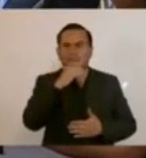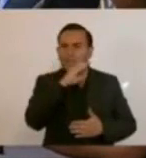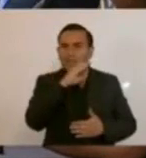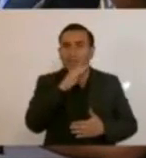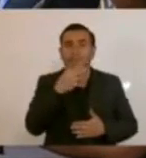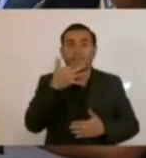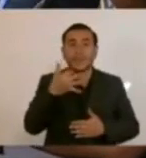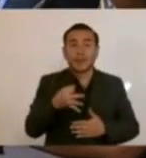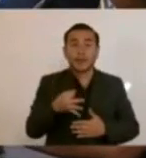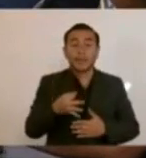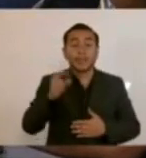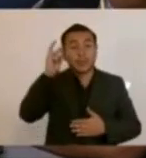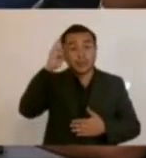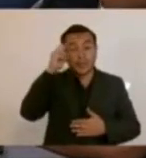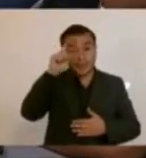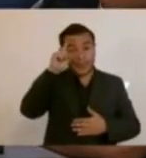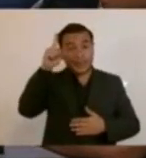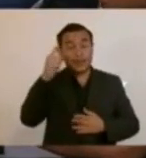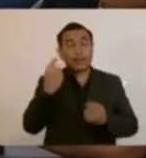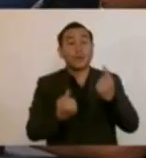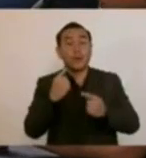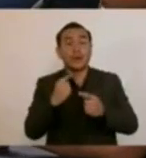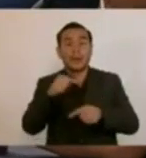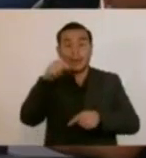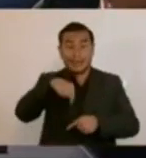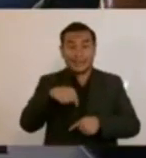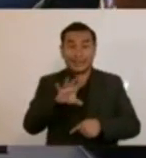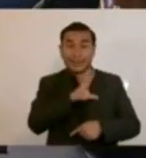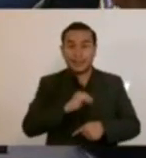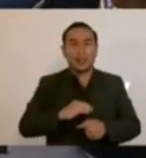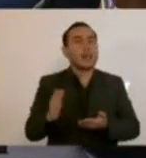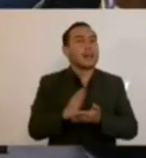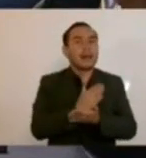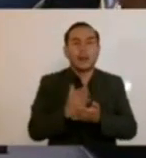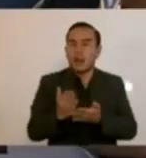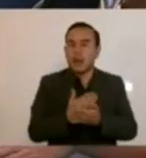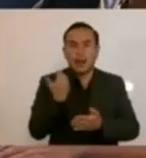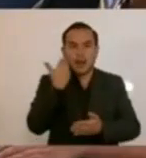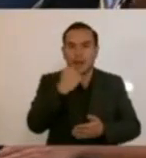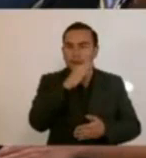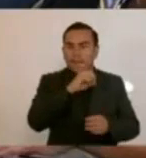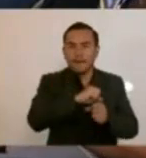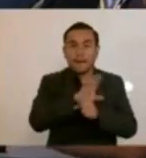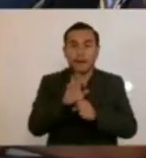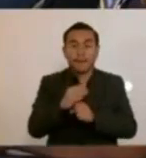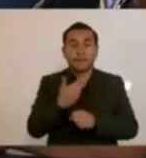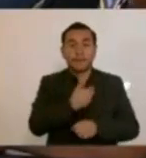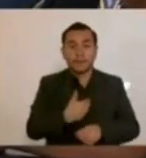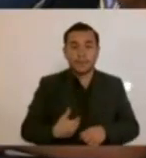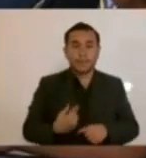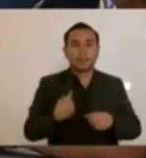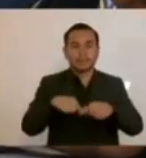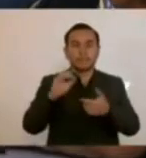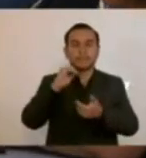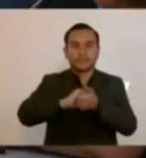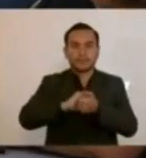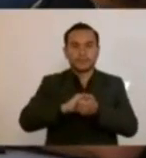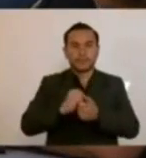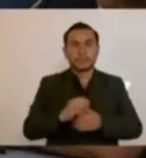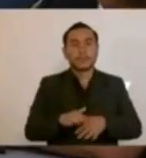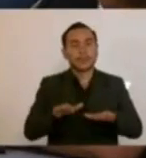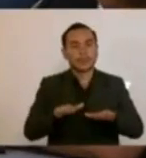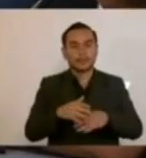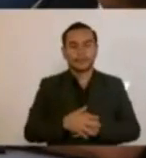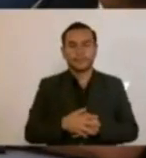la idea es contenerla antes de que la enfermedad esté adentro. Así que, presidente, cuente con nosotros, seguiremos trabajando con ustedes. Muchas